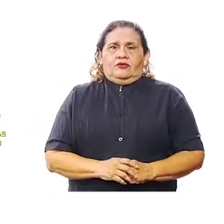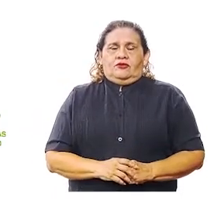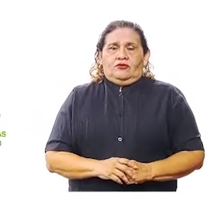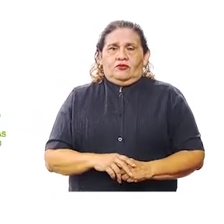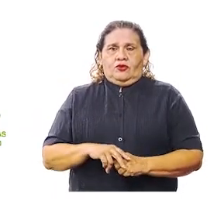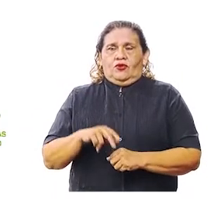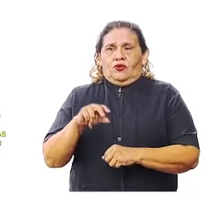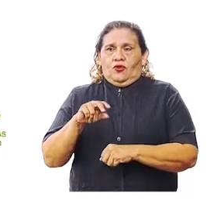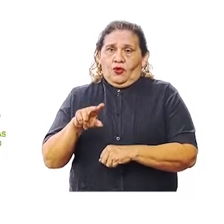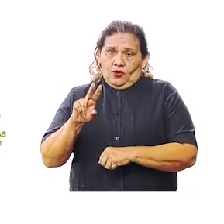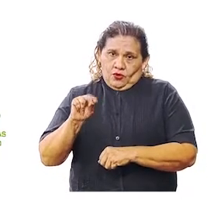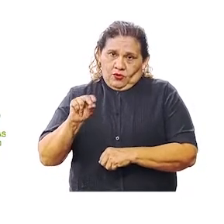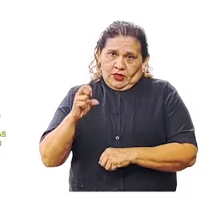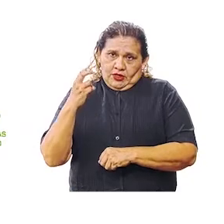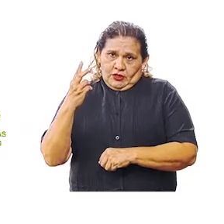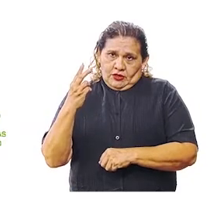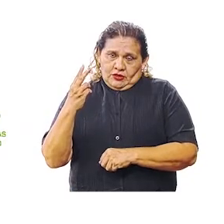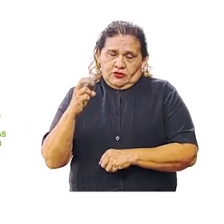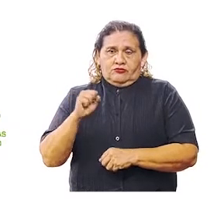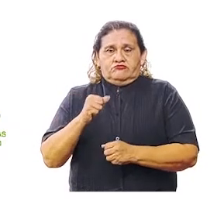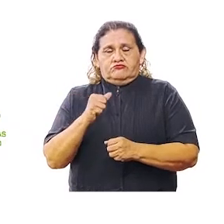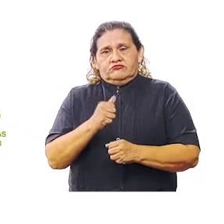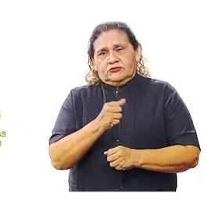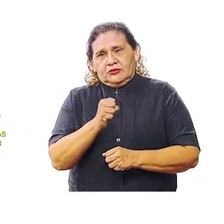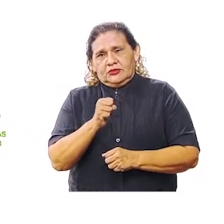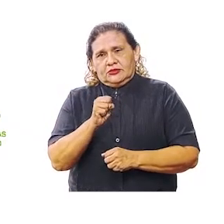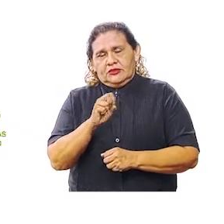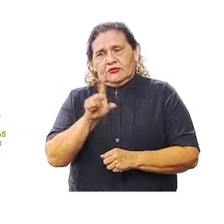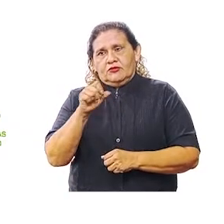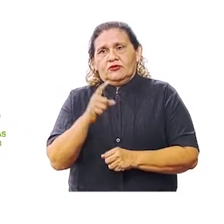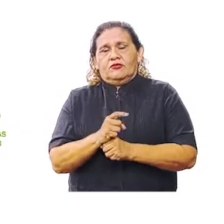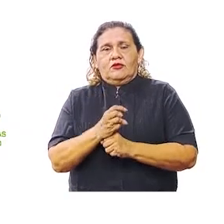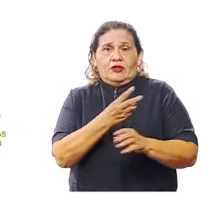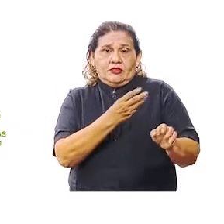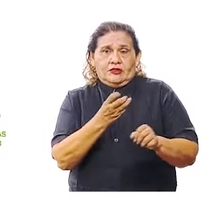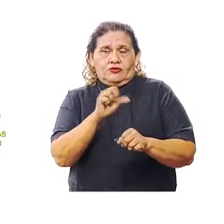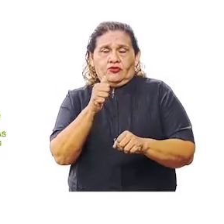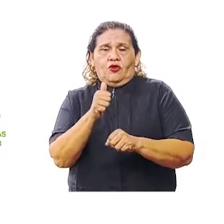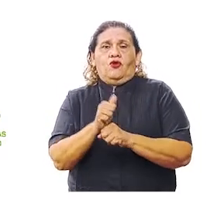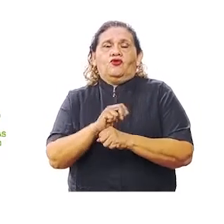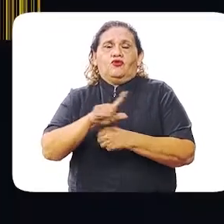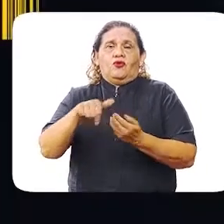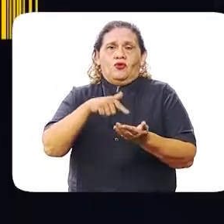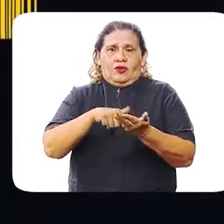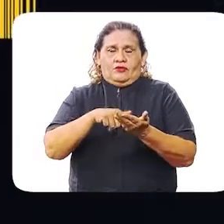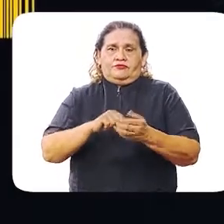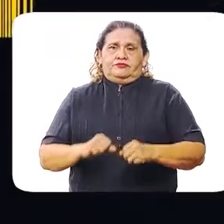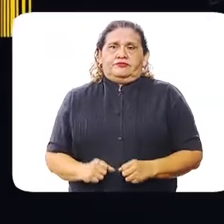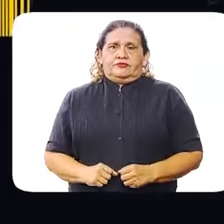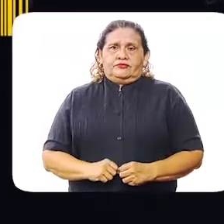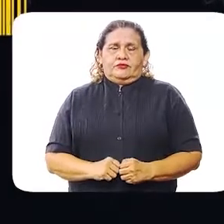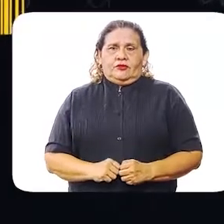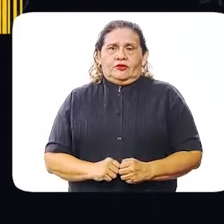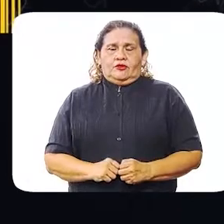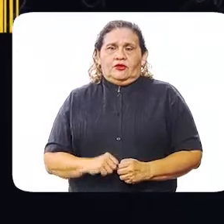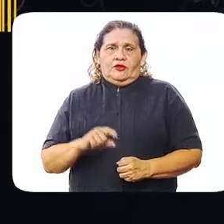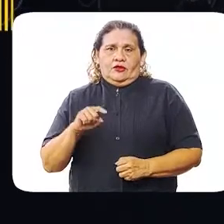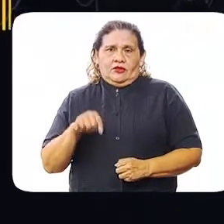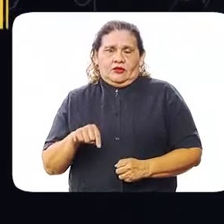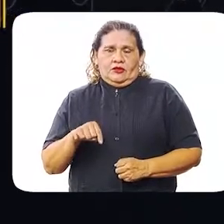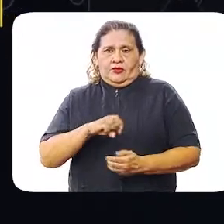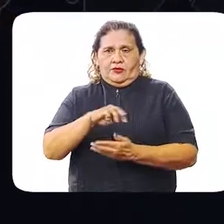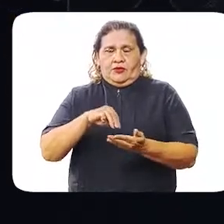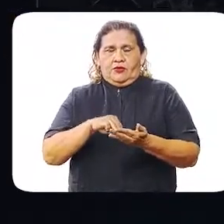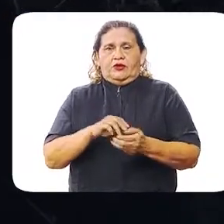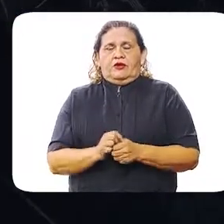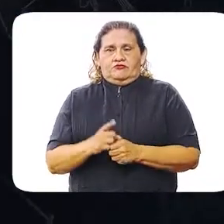los 42.760 casos positivos, 369 son de otro país u otro estado. Específicamente en